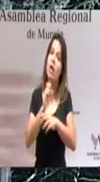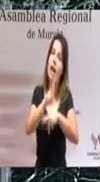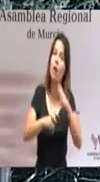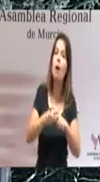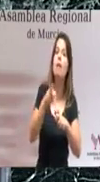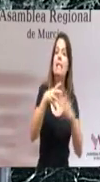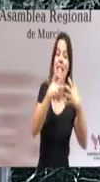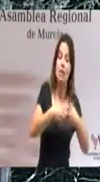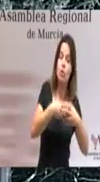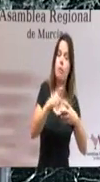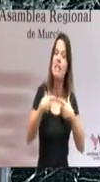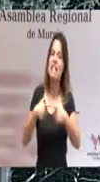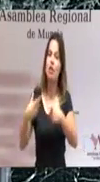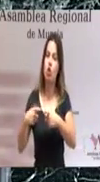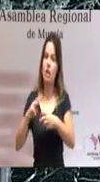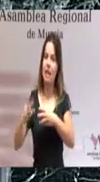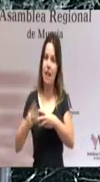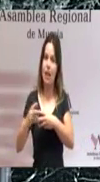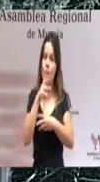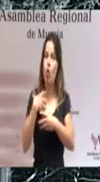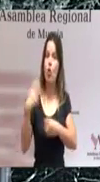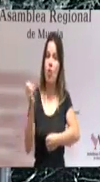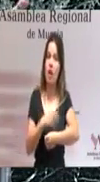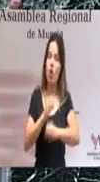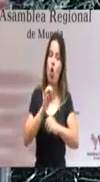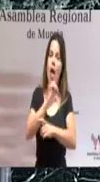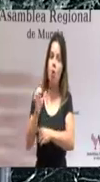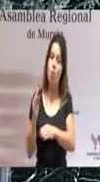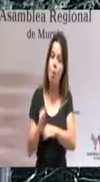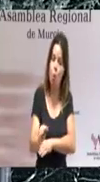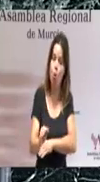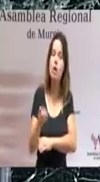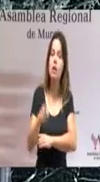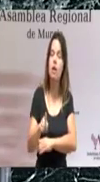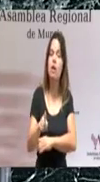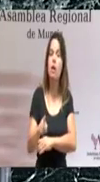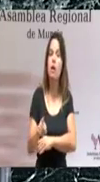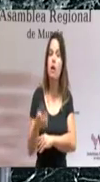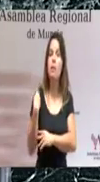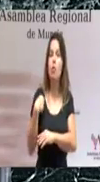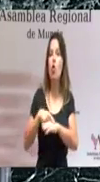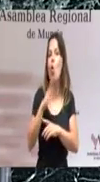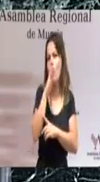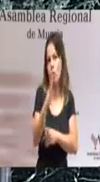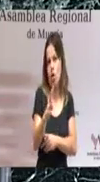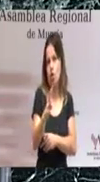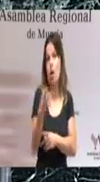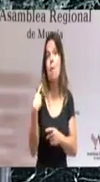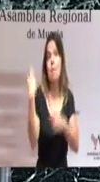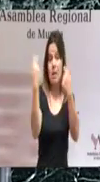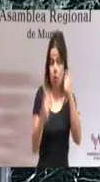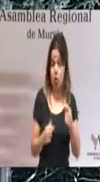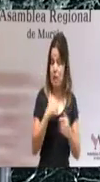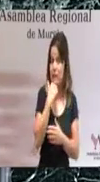industria como en el sector terciario, aplicando fondos europeos, priorizando el Gobierno estos fondos. Duración de 4 años y un presupuesto que se